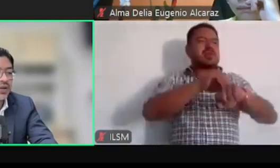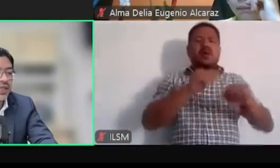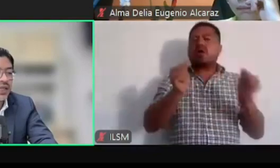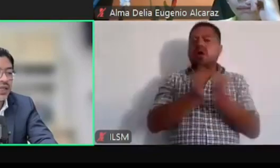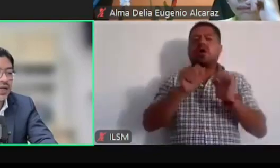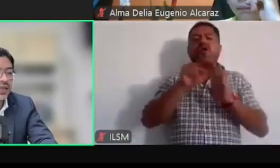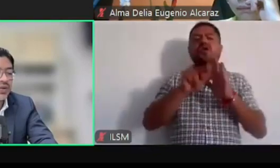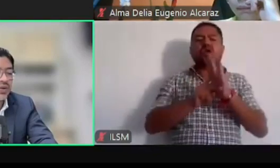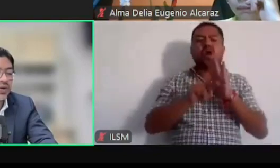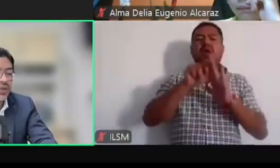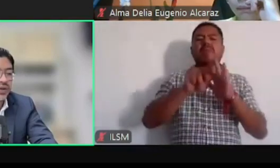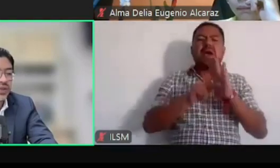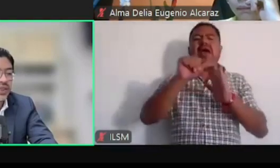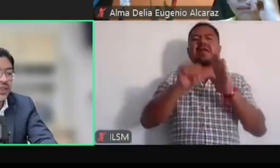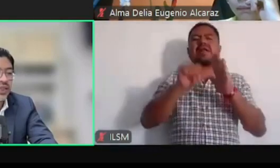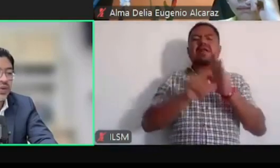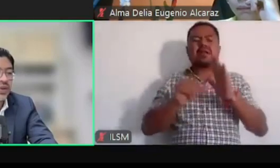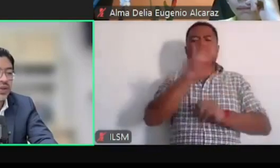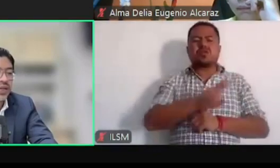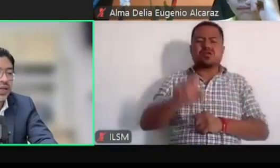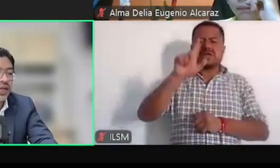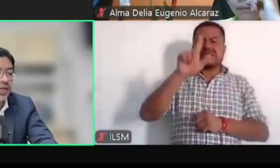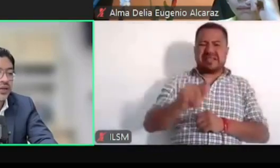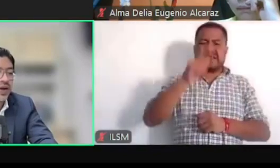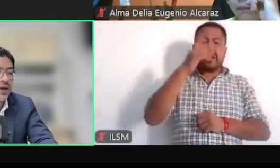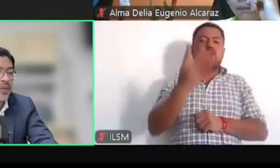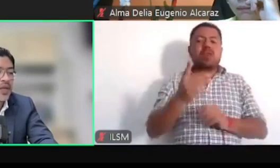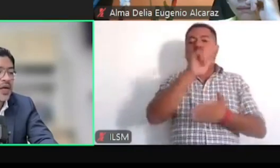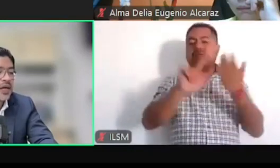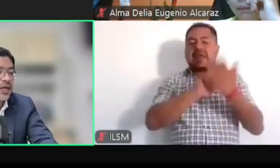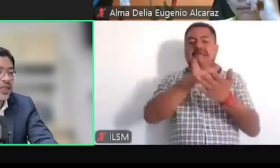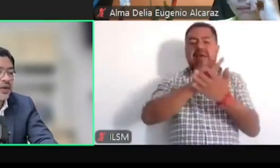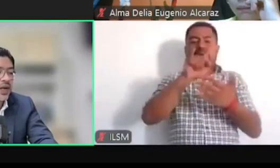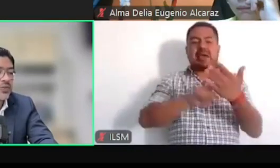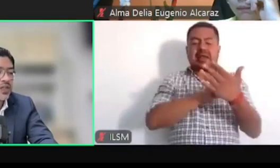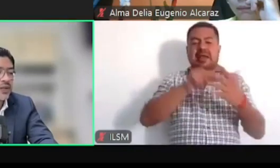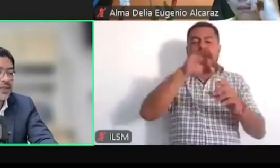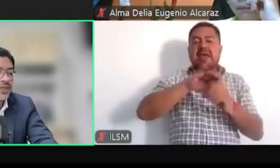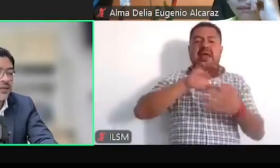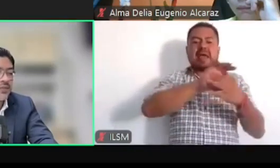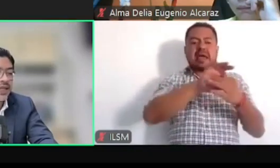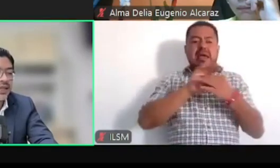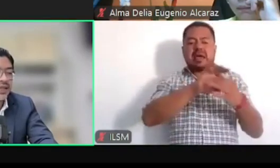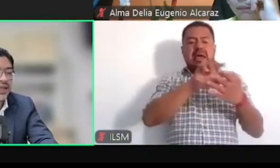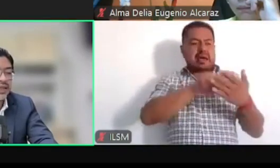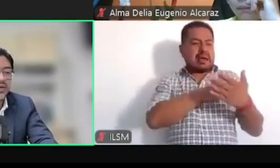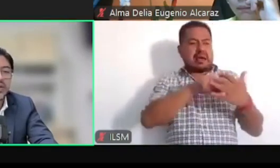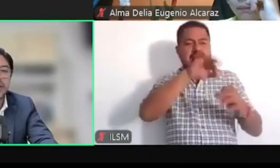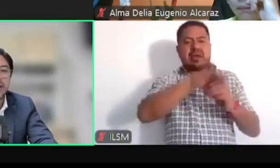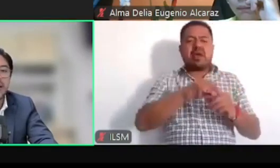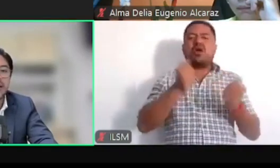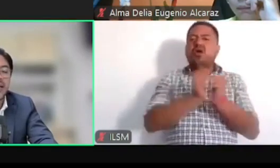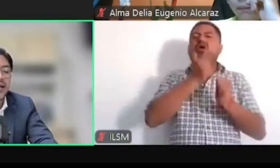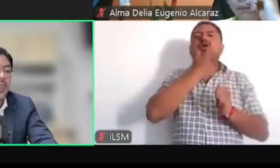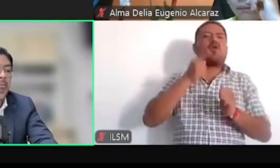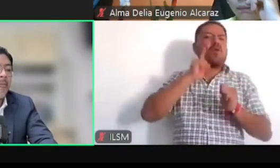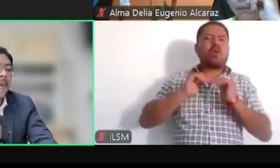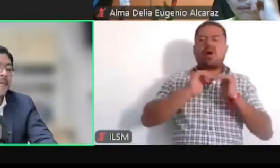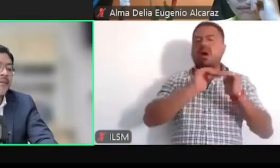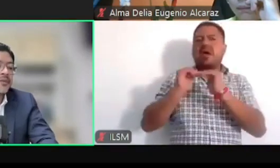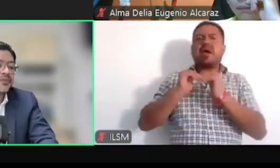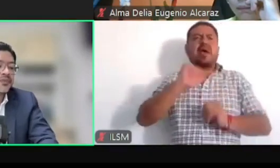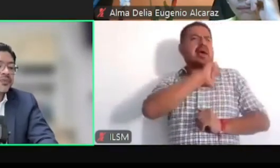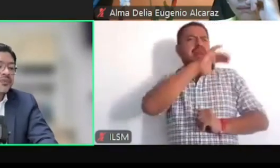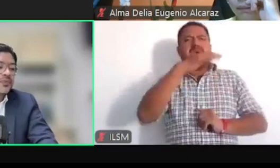norma contenida en el artículo 274 de la ley electoral relativa a la observancia de la paridad de género de manera